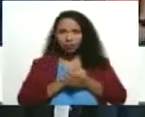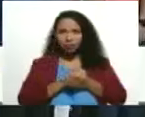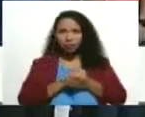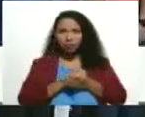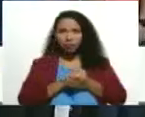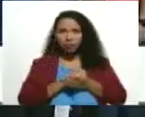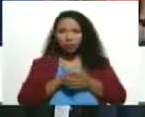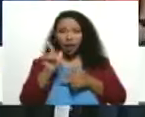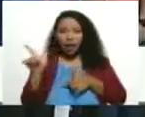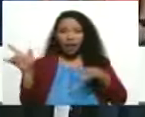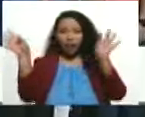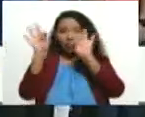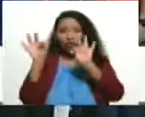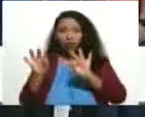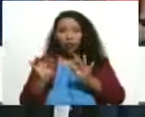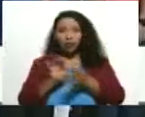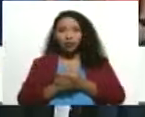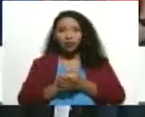En ese sentido,